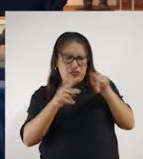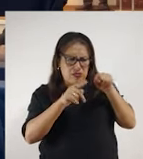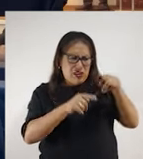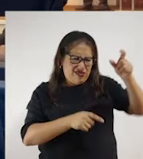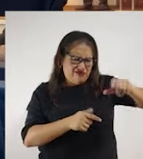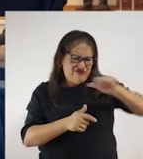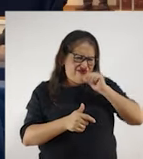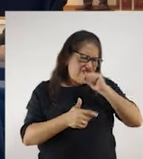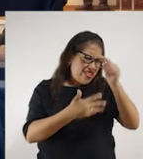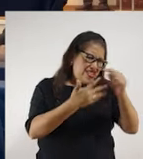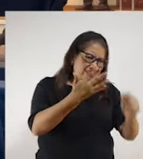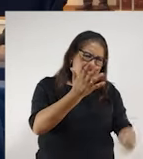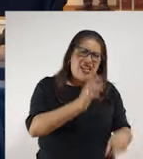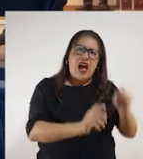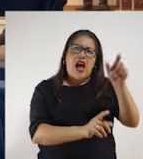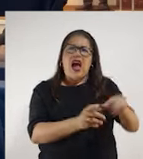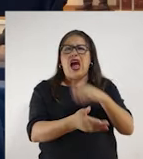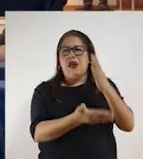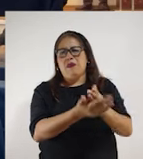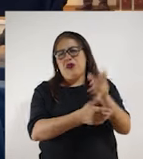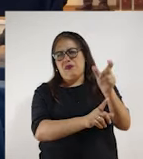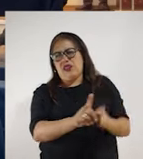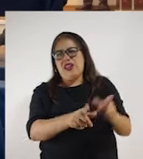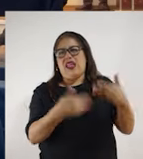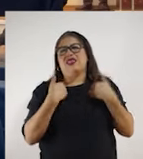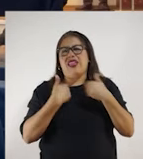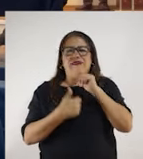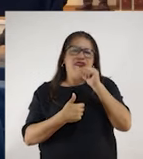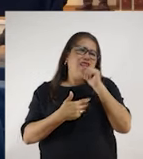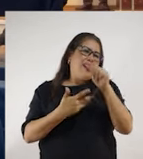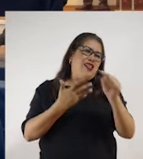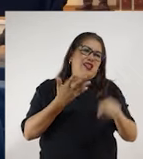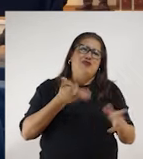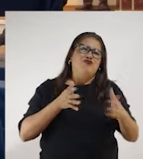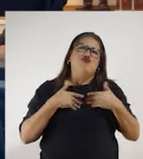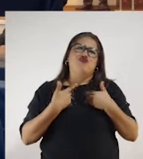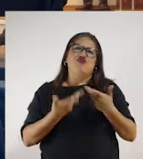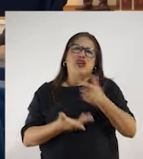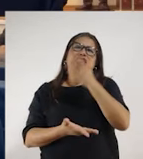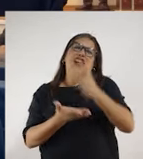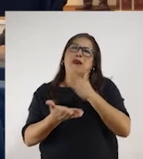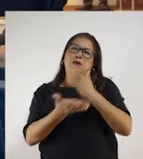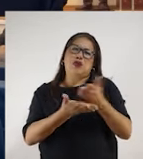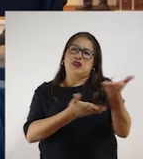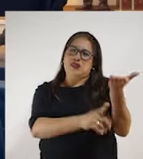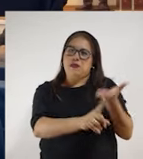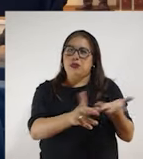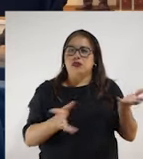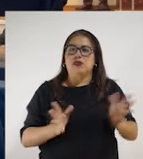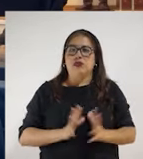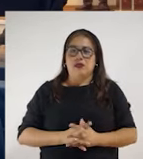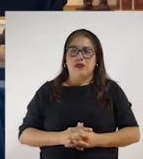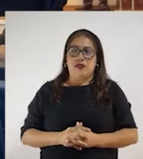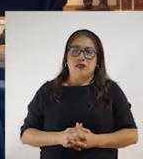el énfasis en la deficiencia, el problema era la persona. La persona tiene la deficiencia, poco puedo hacer porque es un problema de la